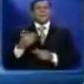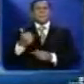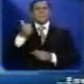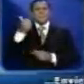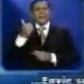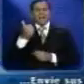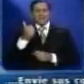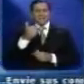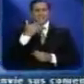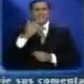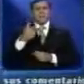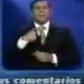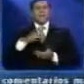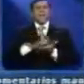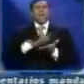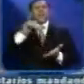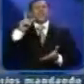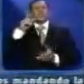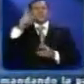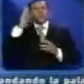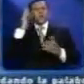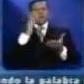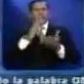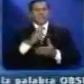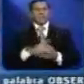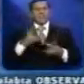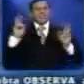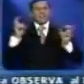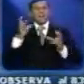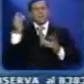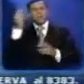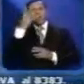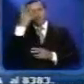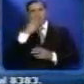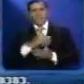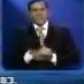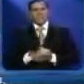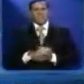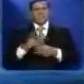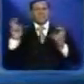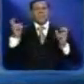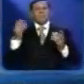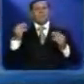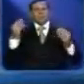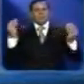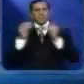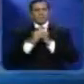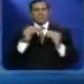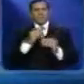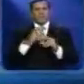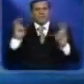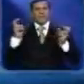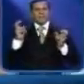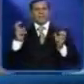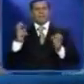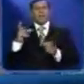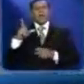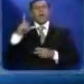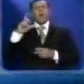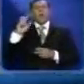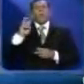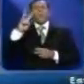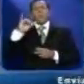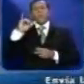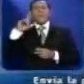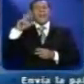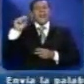reciente sencillo, Mi Gloria es tu Condena. Es un tema muy lindo, un tema muy controversial. Es un tema escrito por William Luque, el mismo compositor